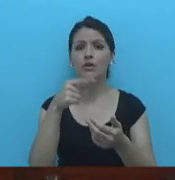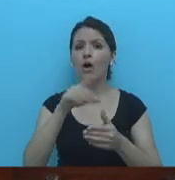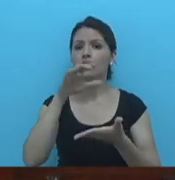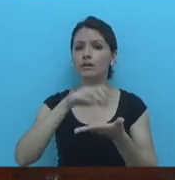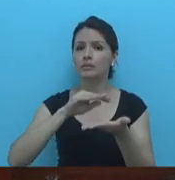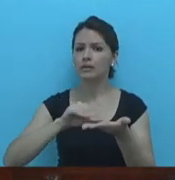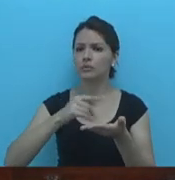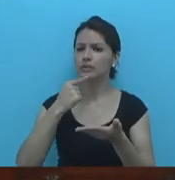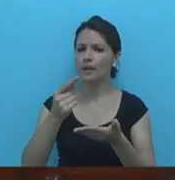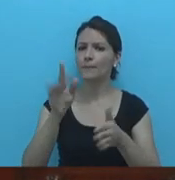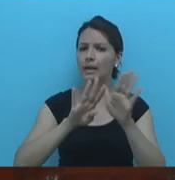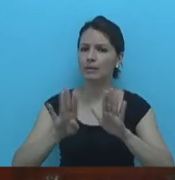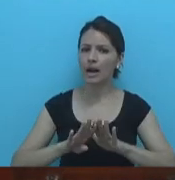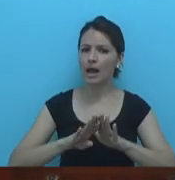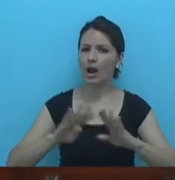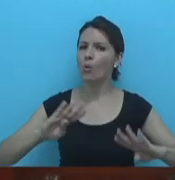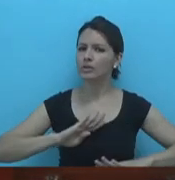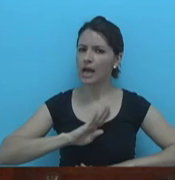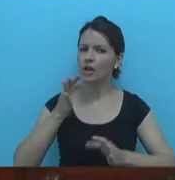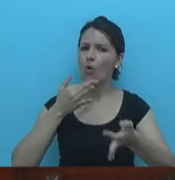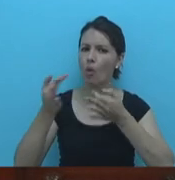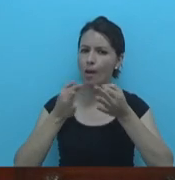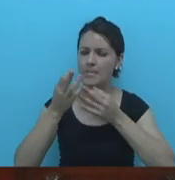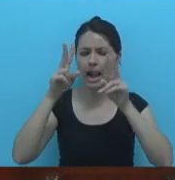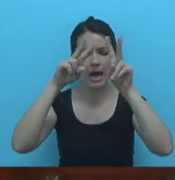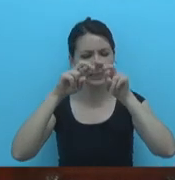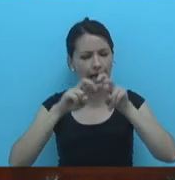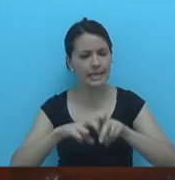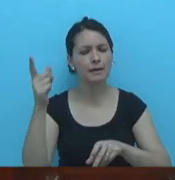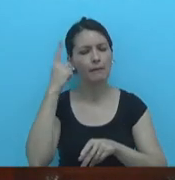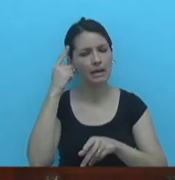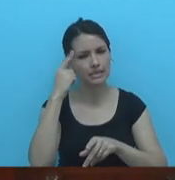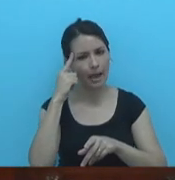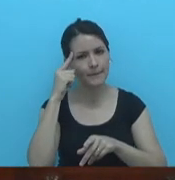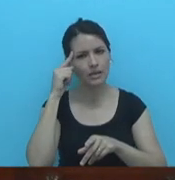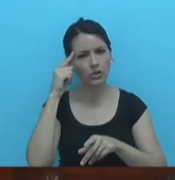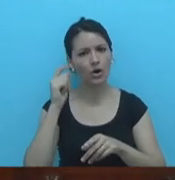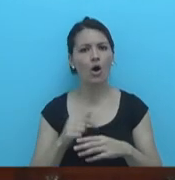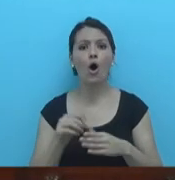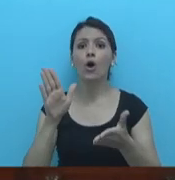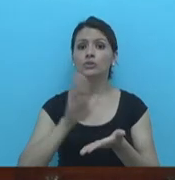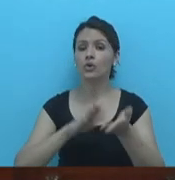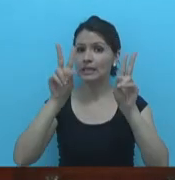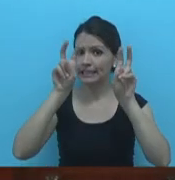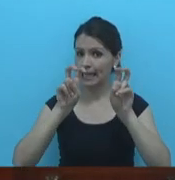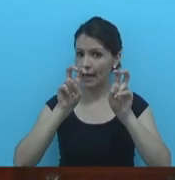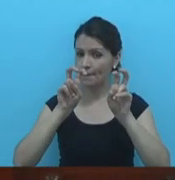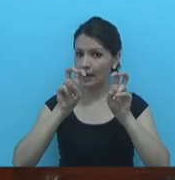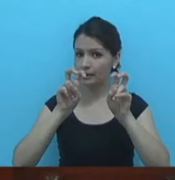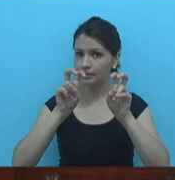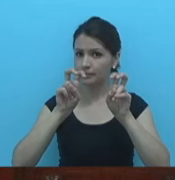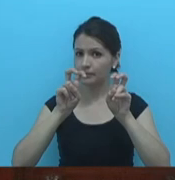Cámara resuelve realizar una jornada de debate, análisis y reflexión en el hall de la legislatura a fin de abordar